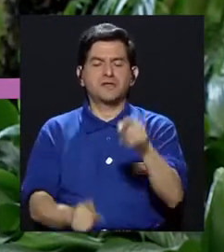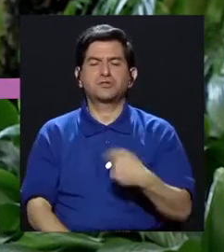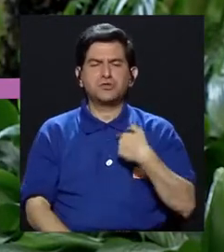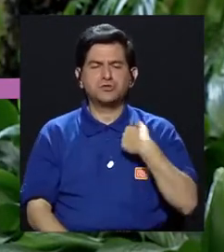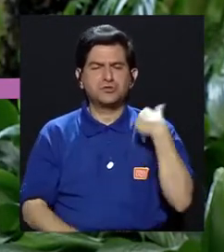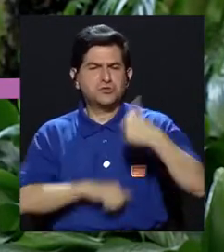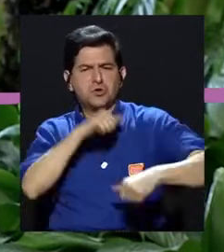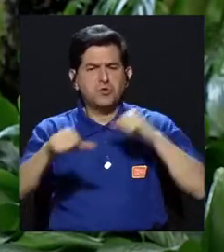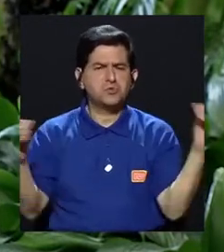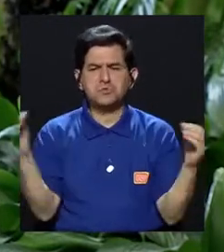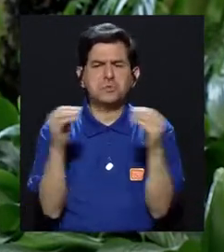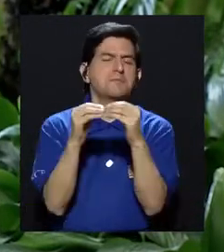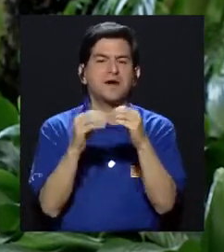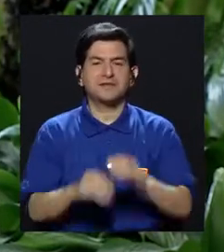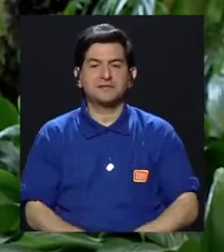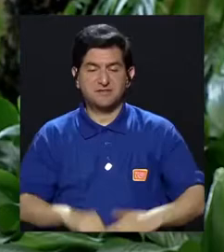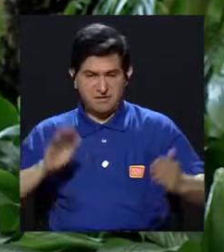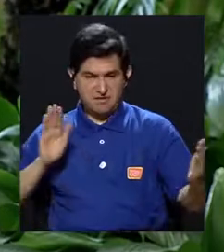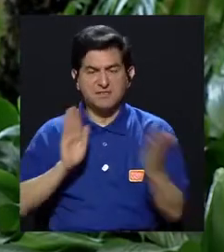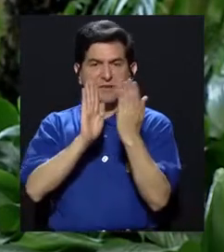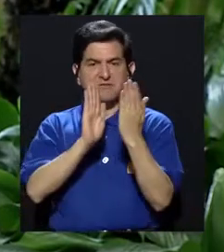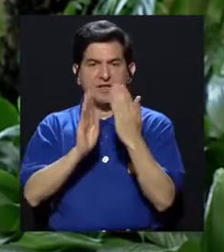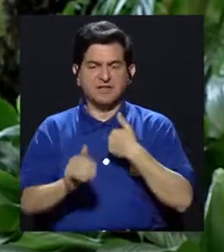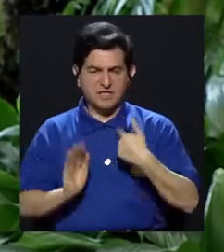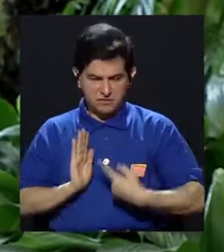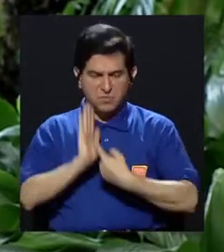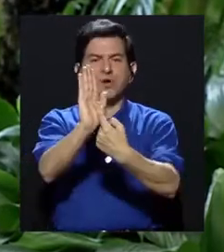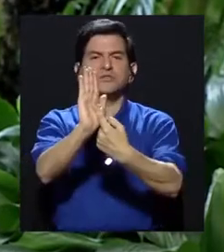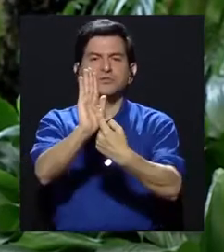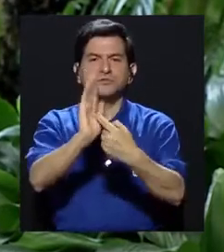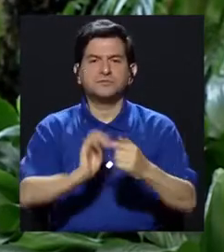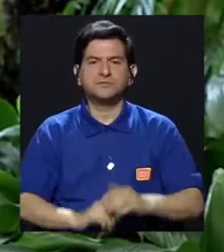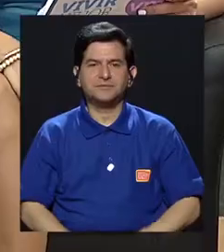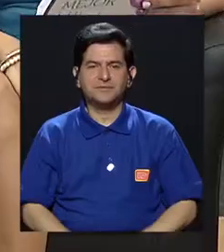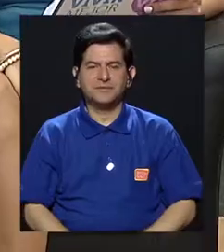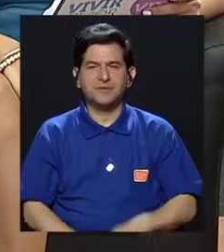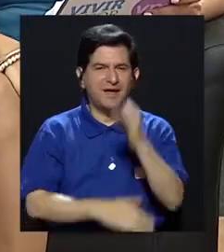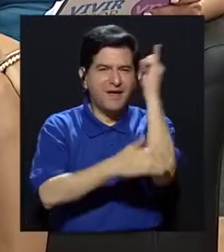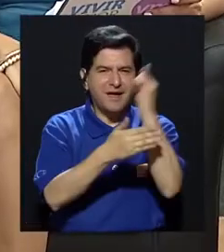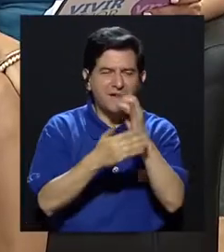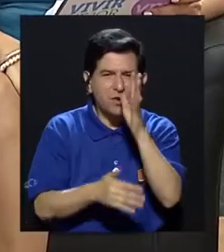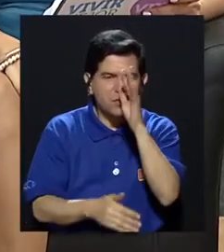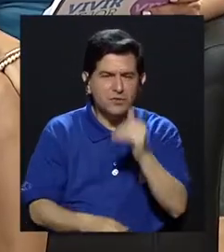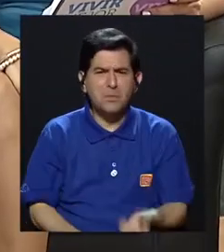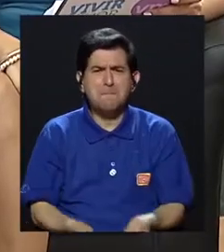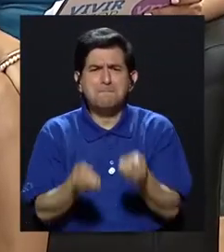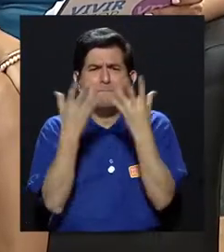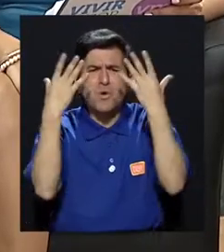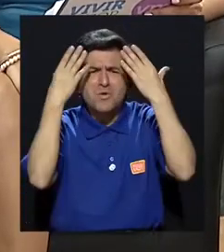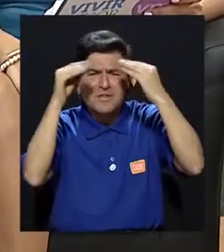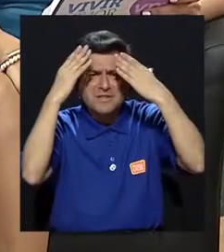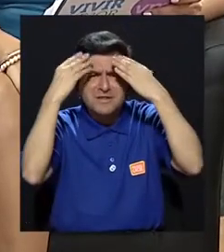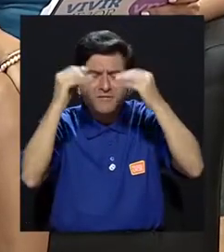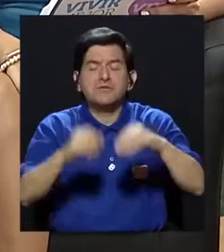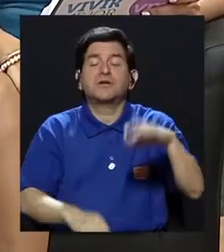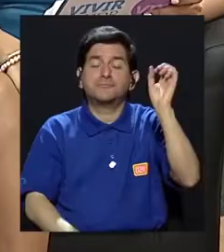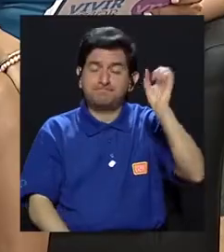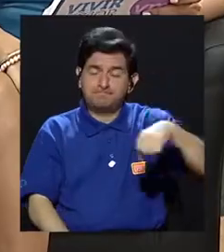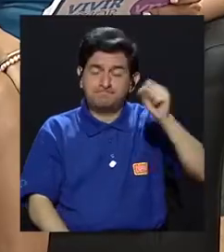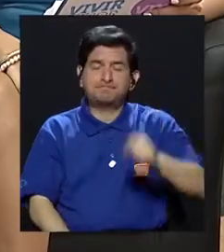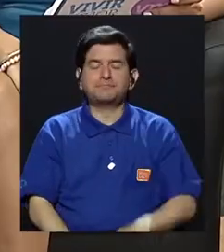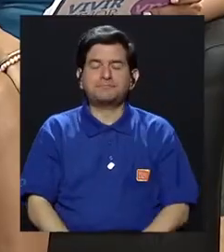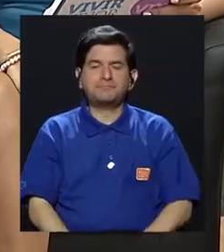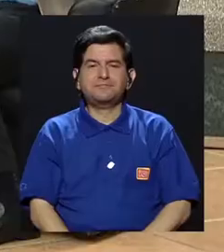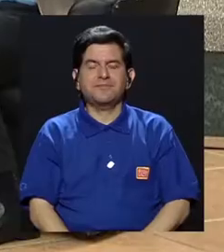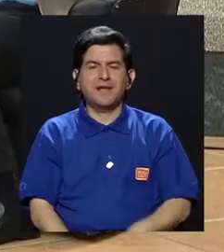peleo más que usted. Y si me retan, tengo que demostrarlo. Uh-huh. En los memes hoy en día le llega a uno cualquier cantidad de información.